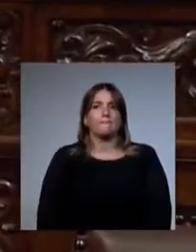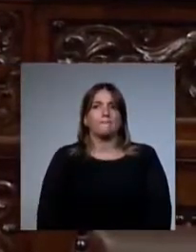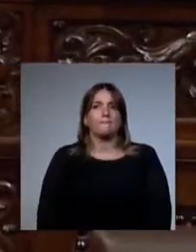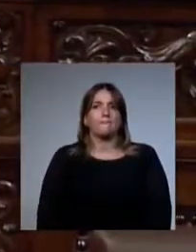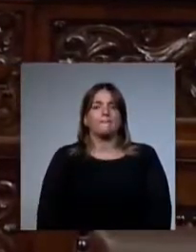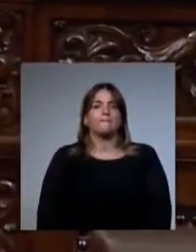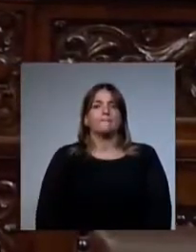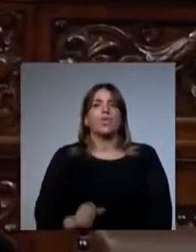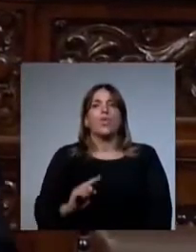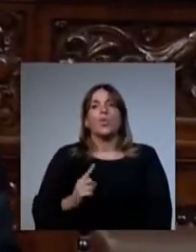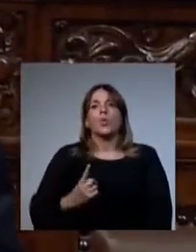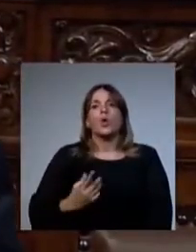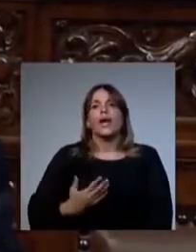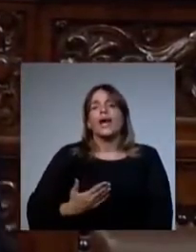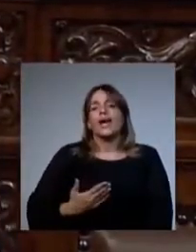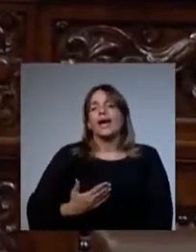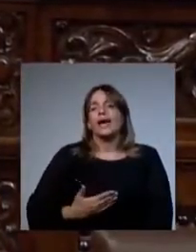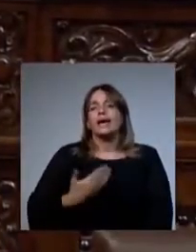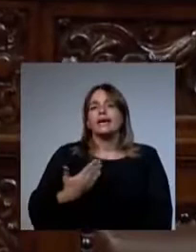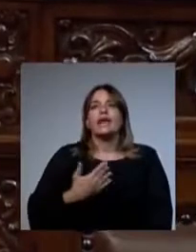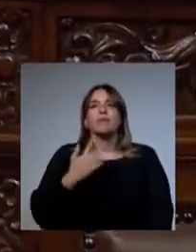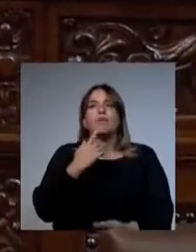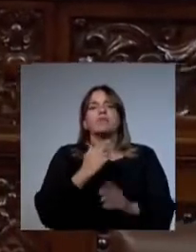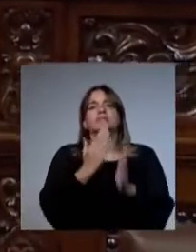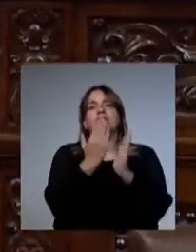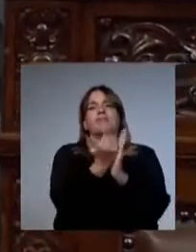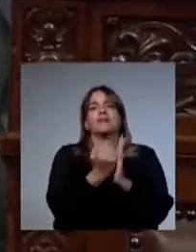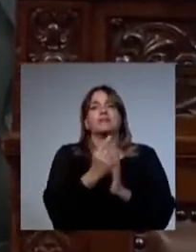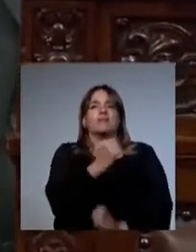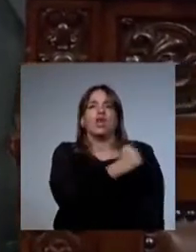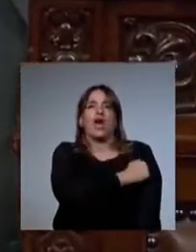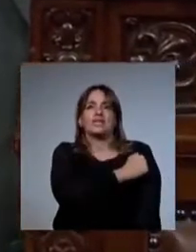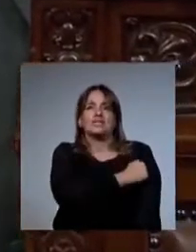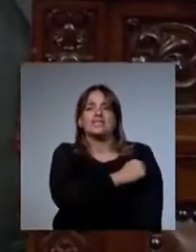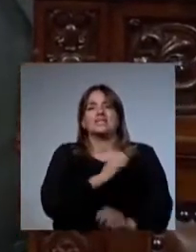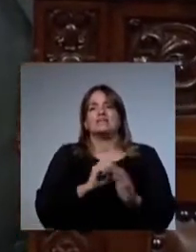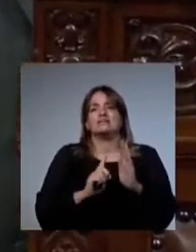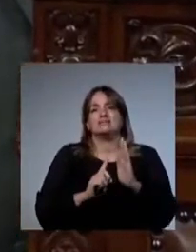Un reclamo que llegaba del norte, de Artigas y de Salto.